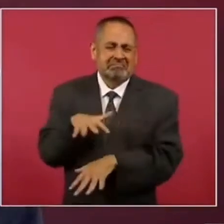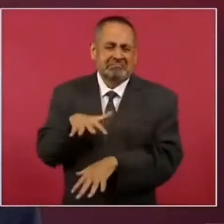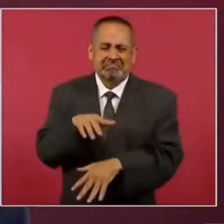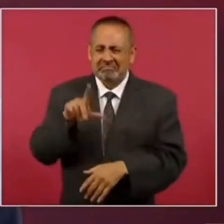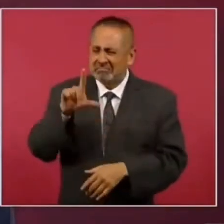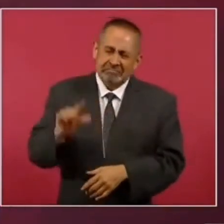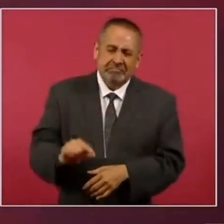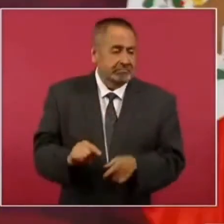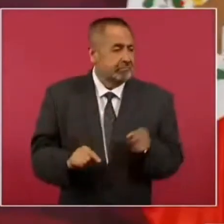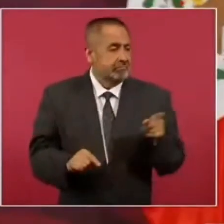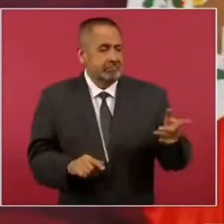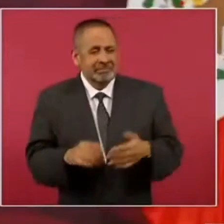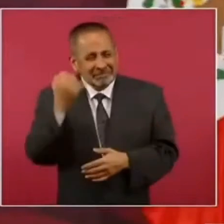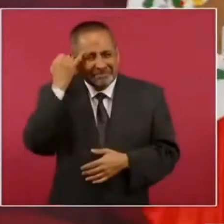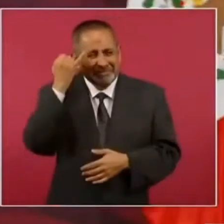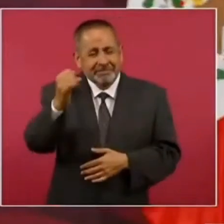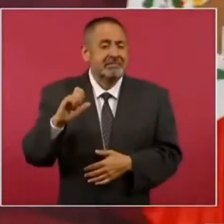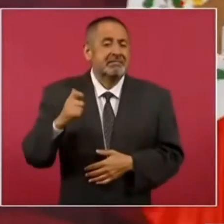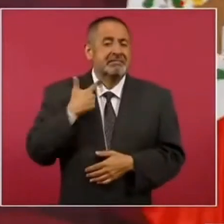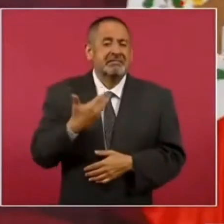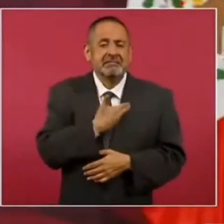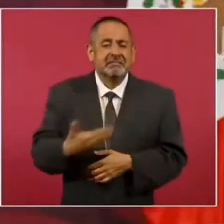Imagínense el expresidente Fox